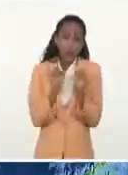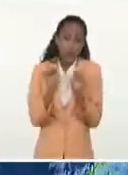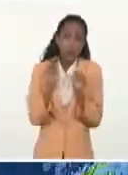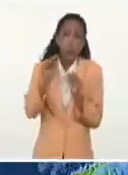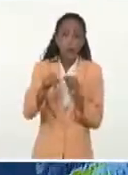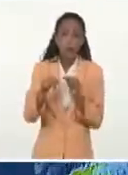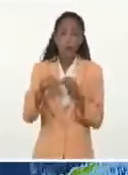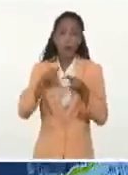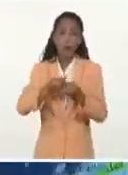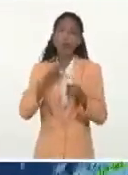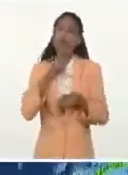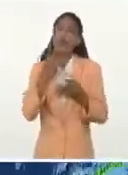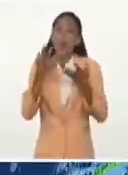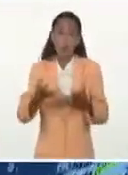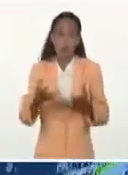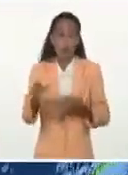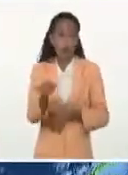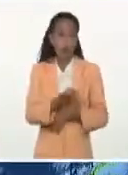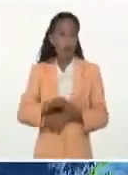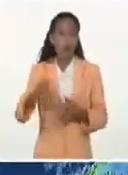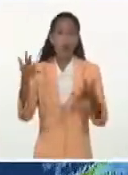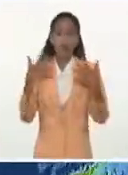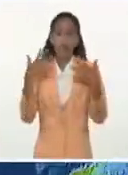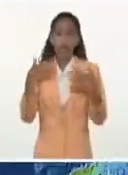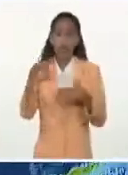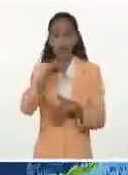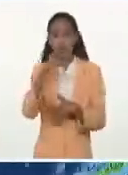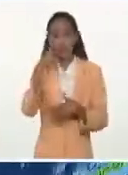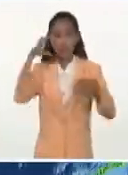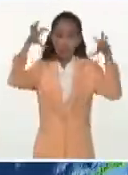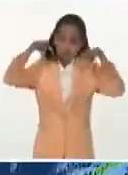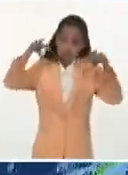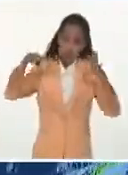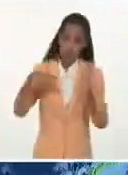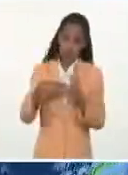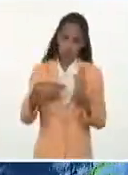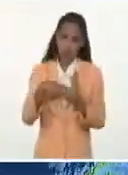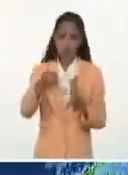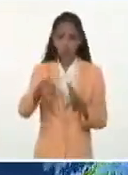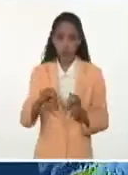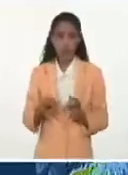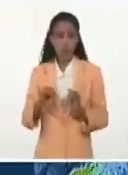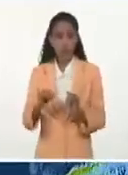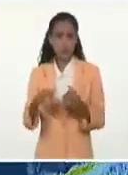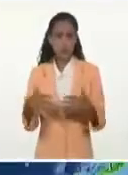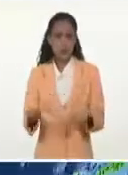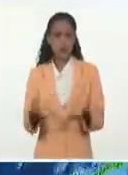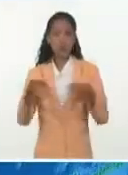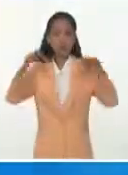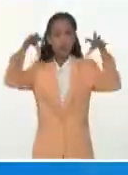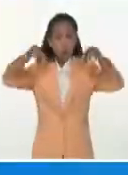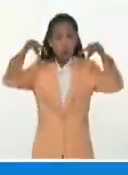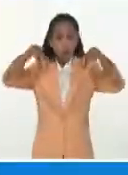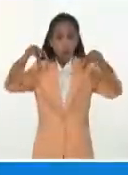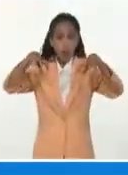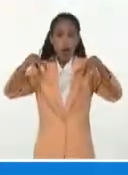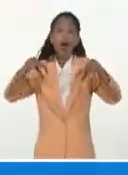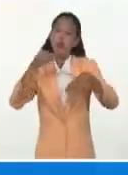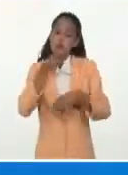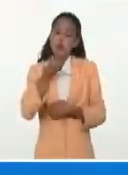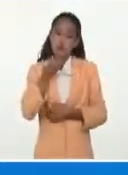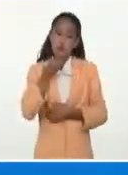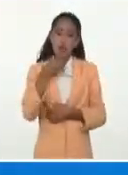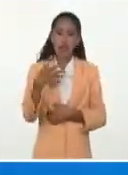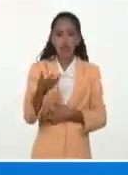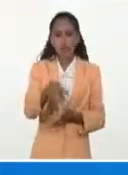humedad y el calor en niveles bajos produce la inestabilidad de la tarde para hoy la mayor probabilidad de lluvia continuará estando en